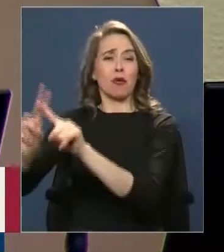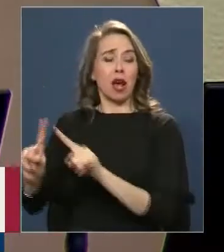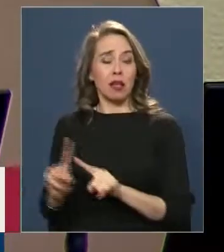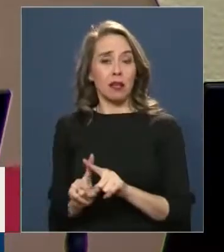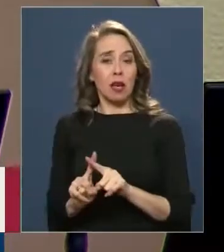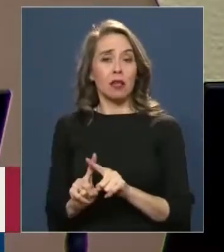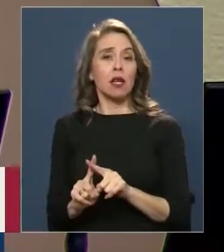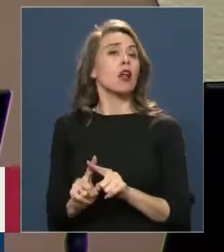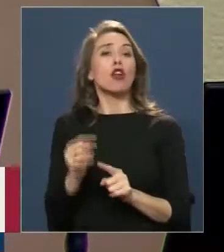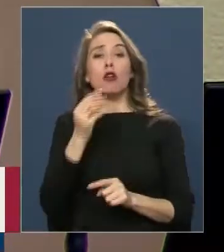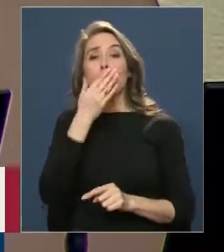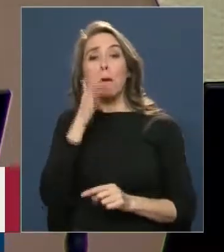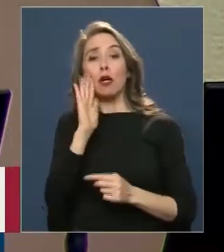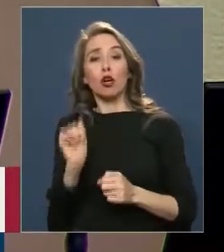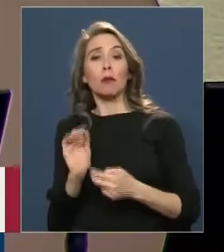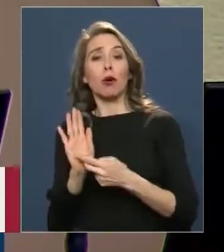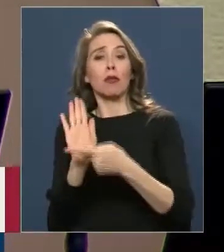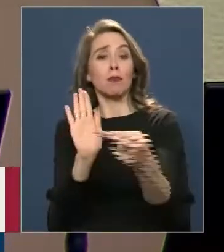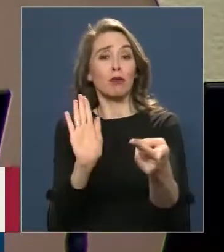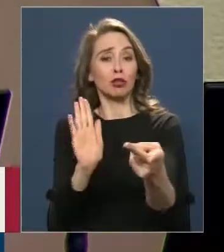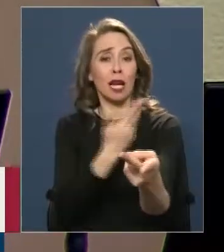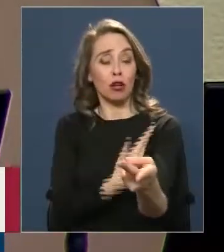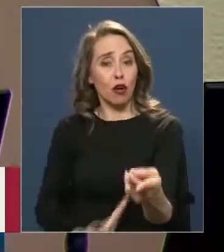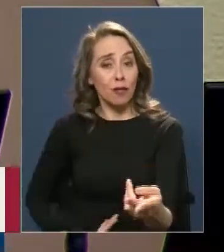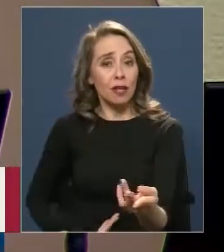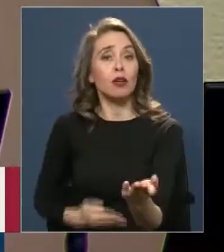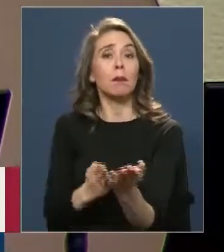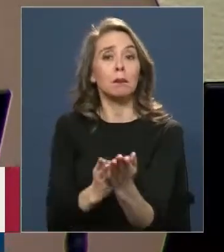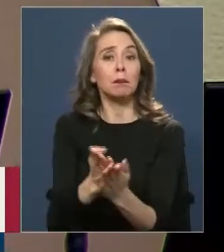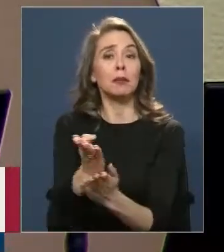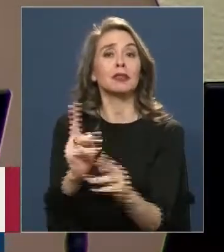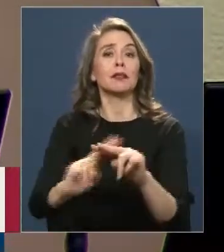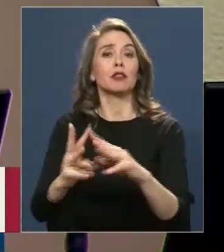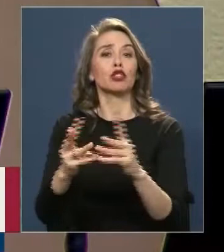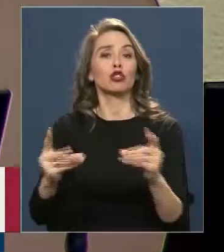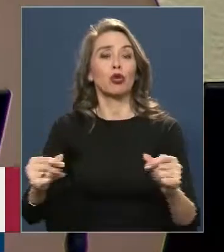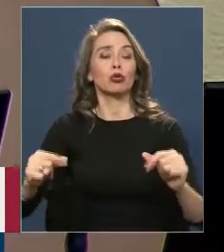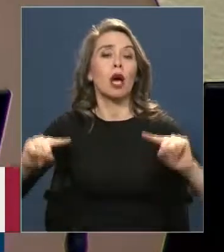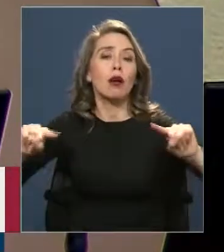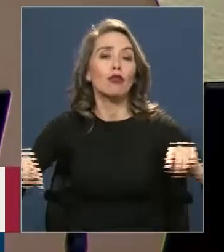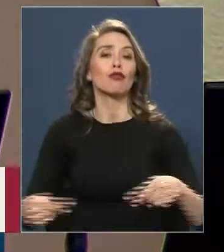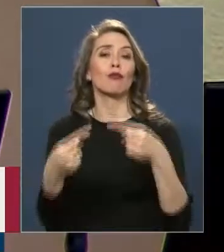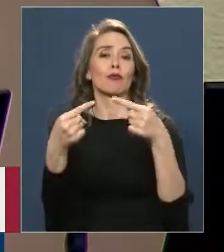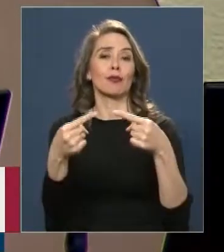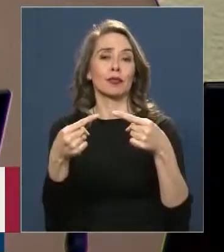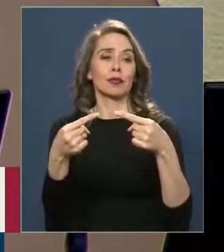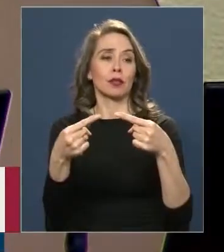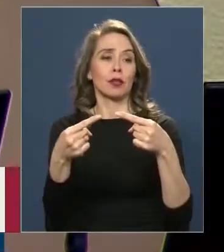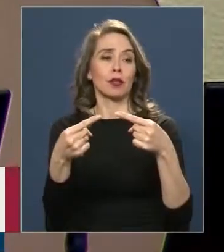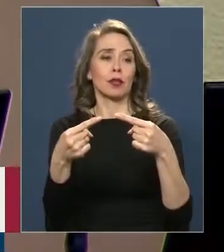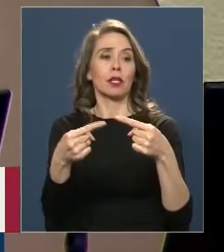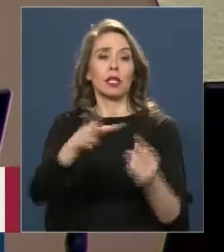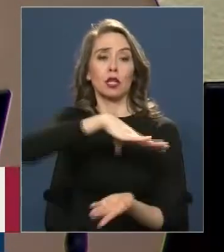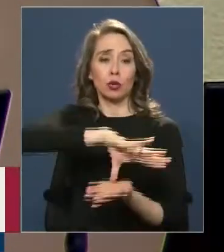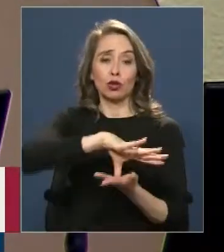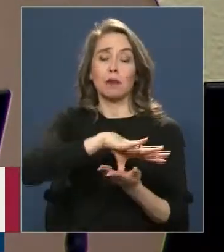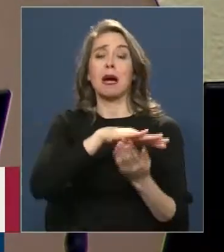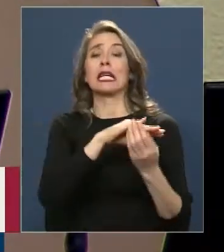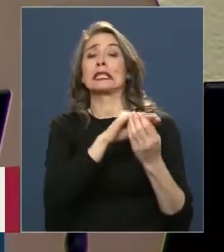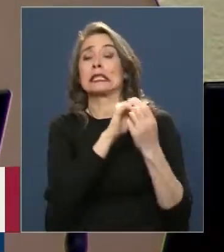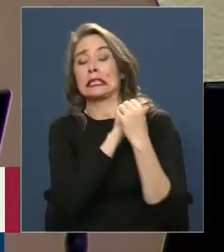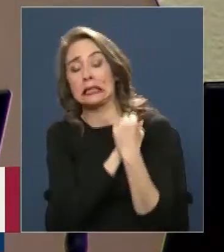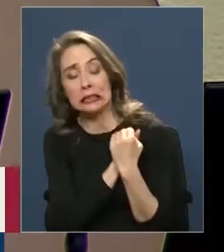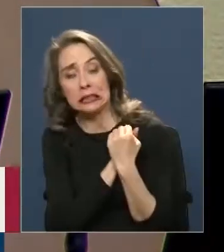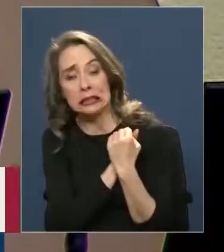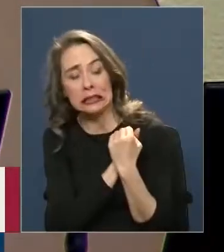No hay mejor señal que pueda dar un gobierno que comenzar a resolver este conflicto que le pesa a nuestro país que